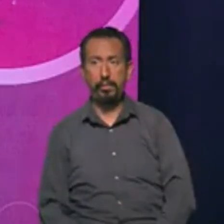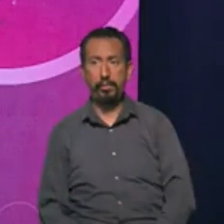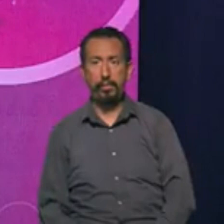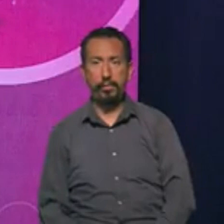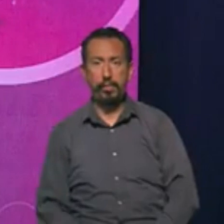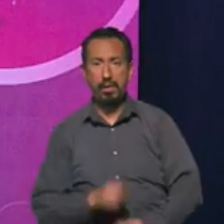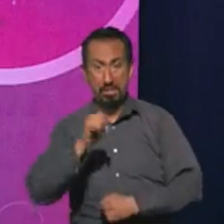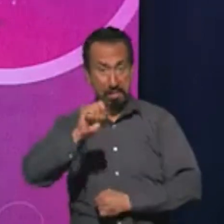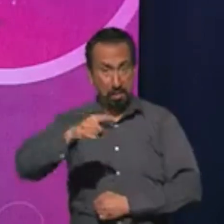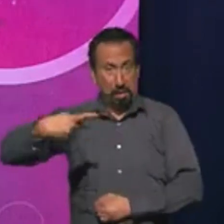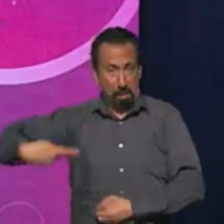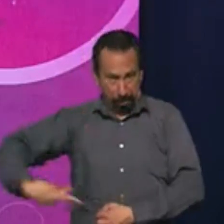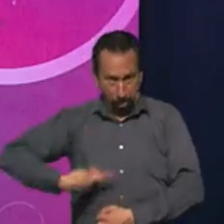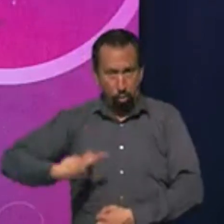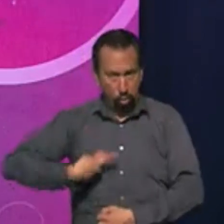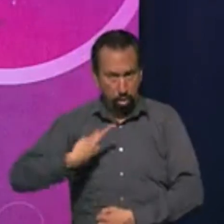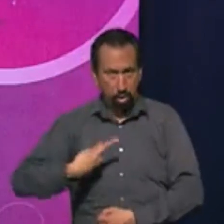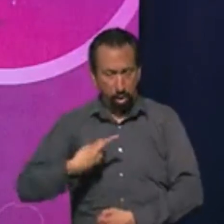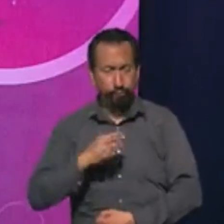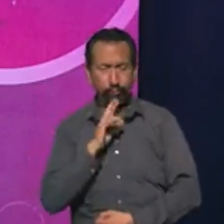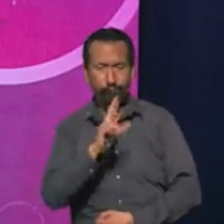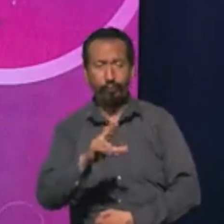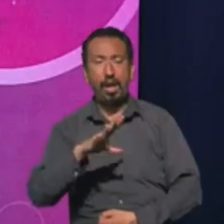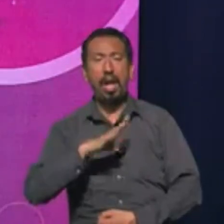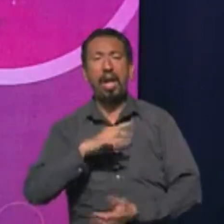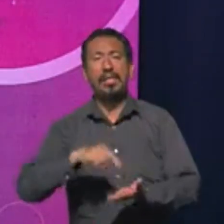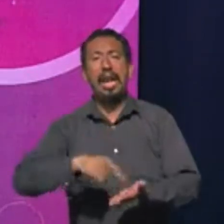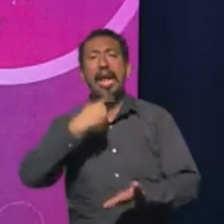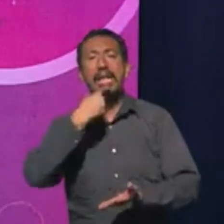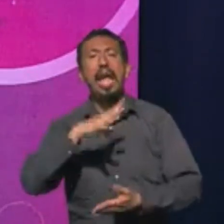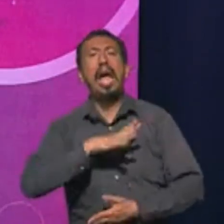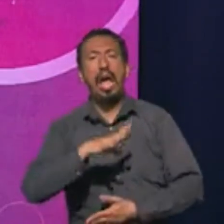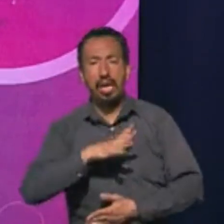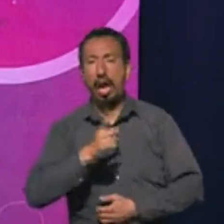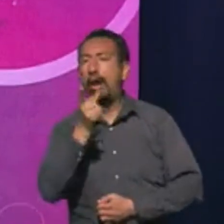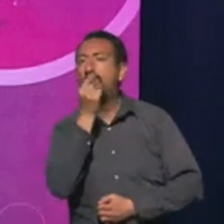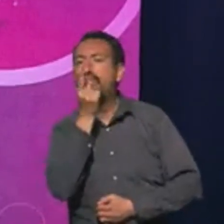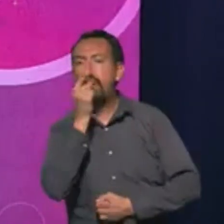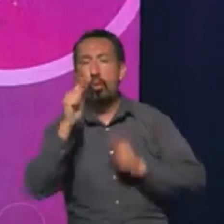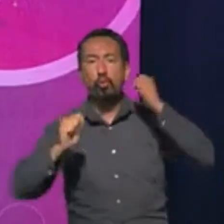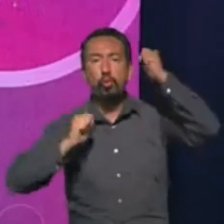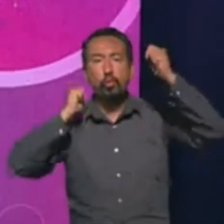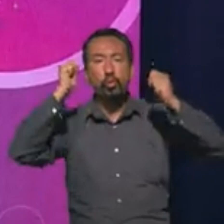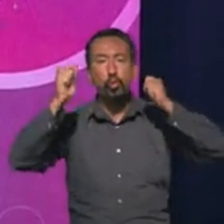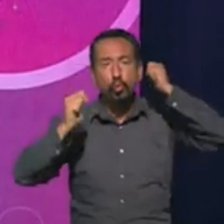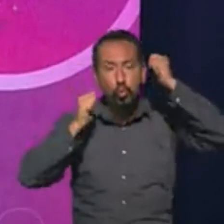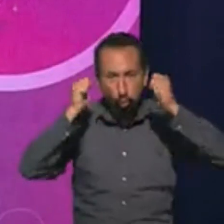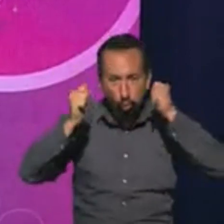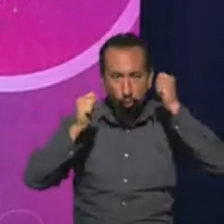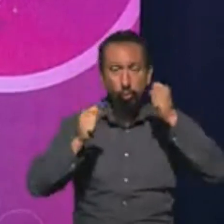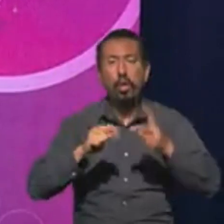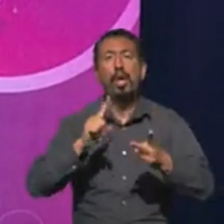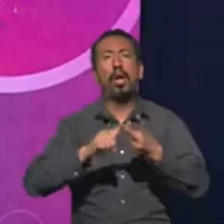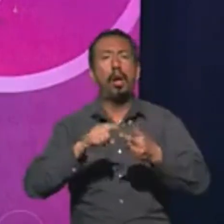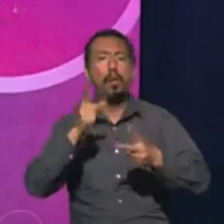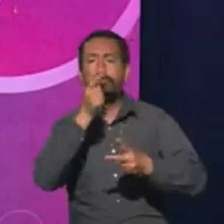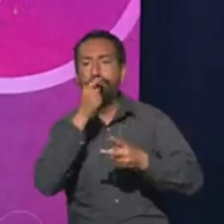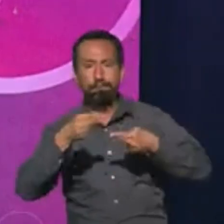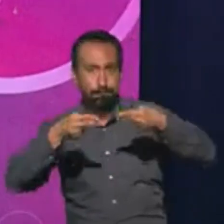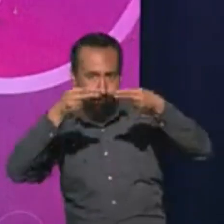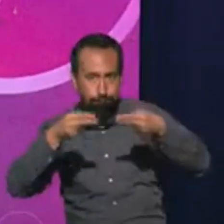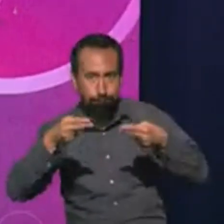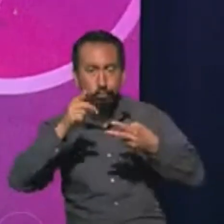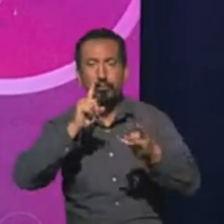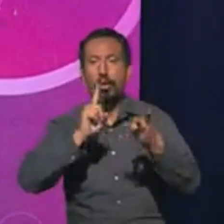de la pregunta que se hace en Celaya creamos la policía turística y comercial y también creamos la política de